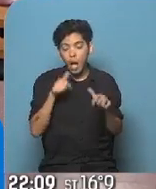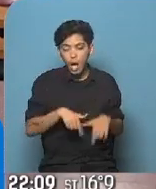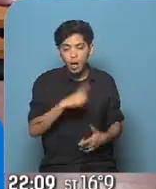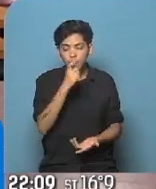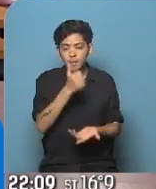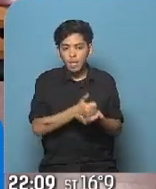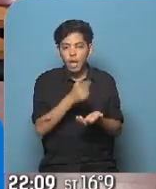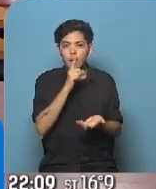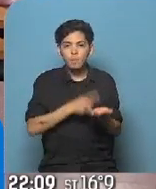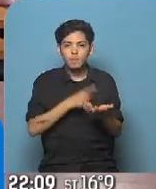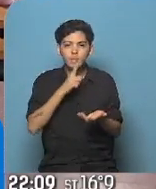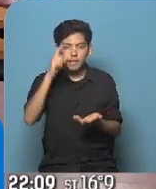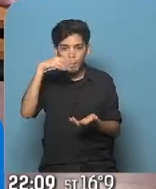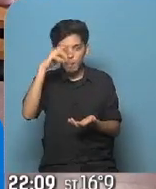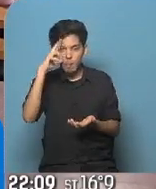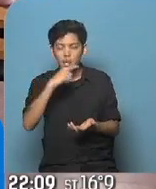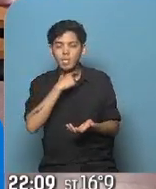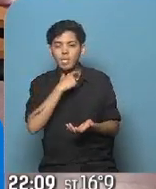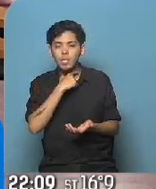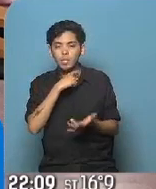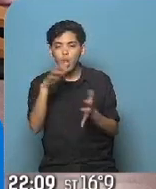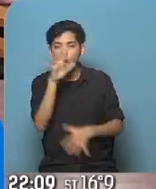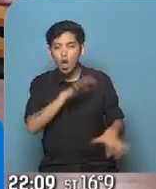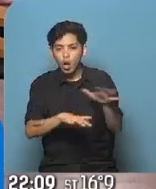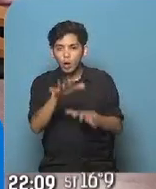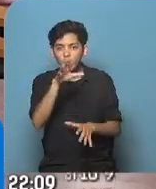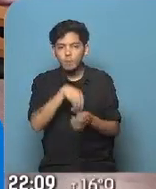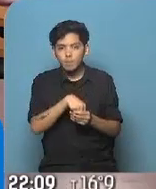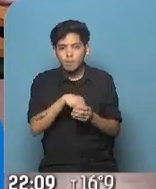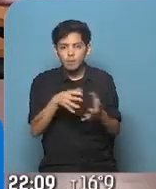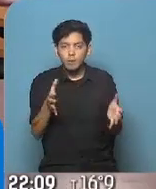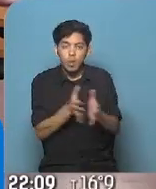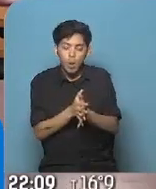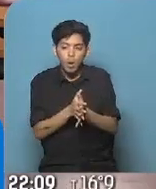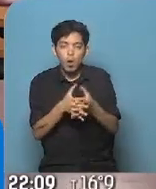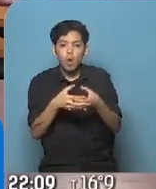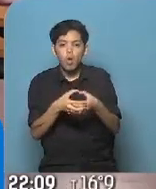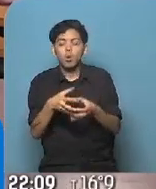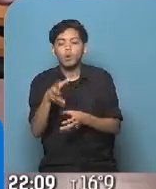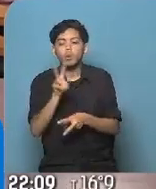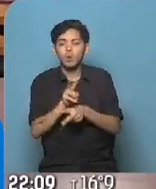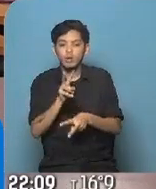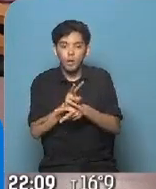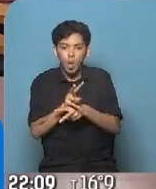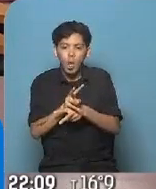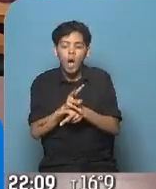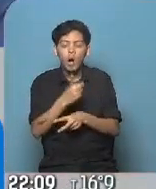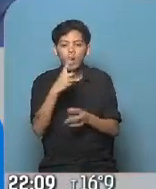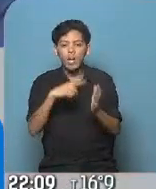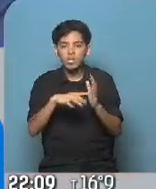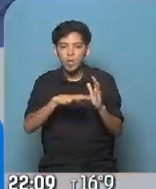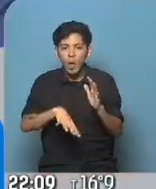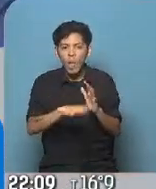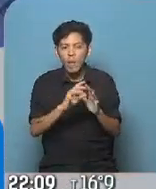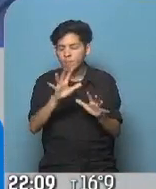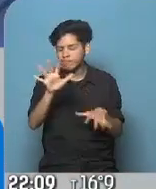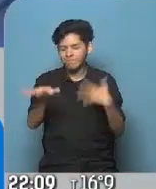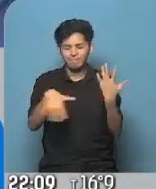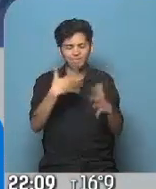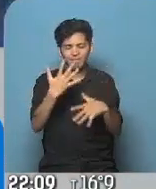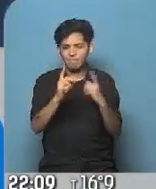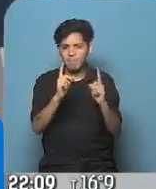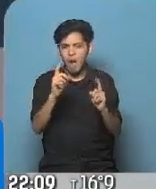Michel Temer, tratando de imponer un orden junto a las fuerzas de seguridad a una ciudad que parece desmadrada en lo que hace